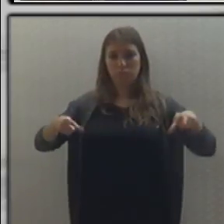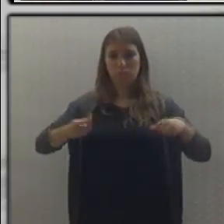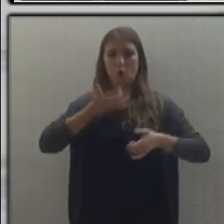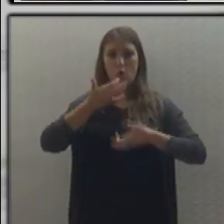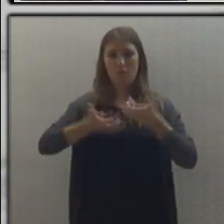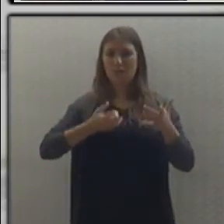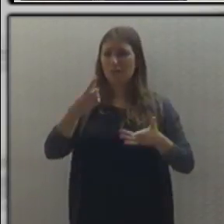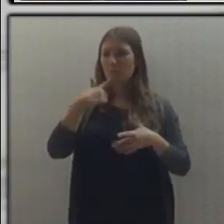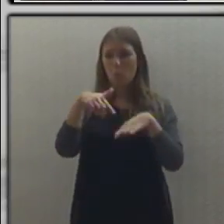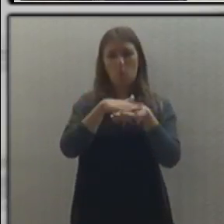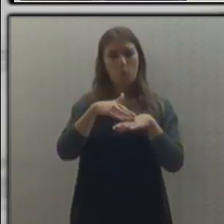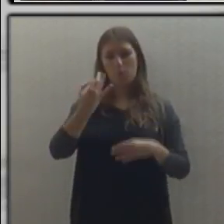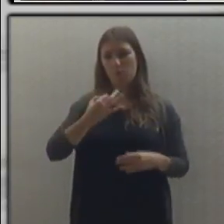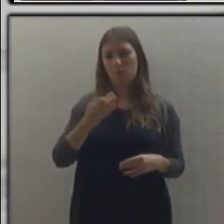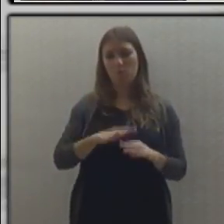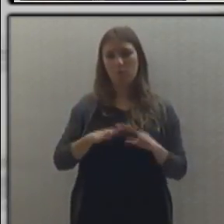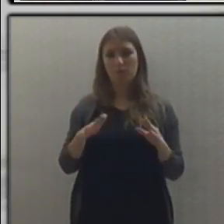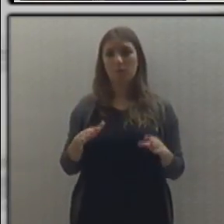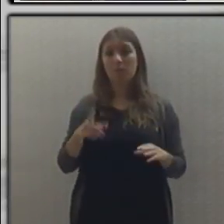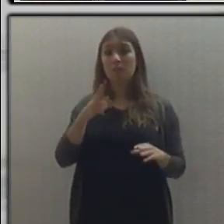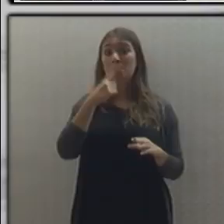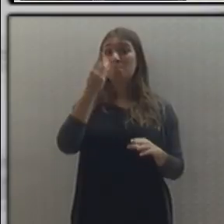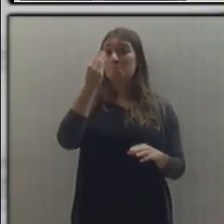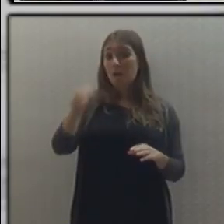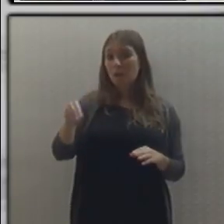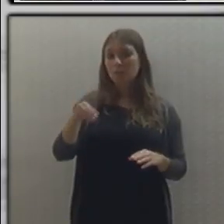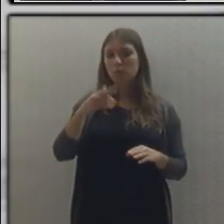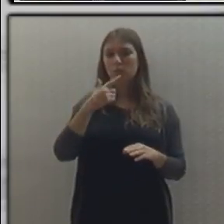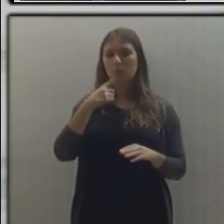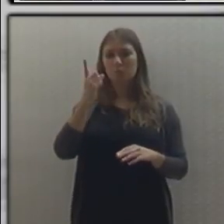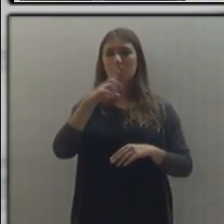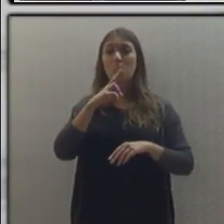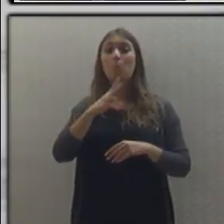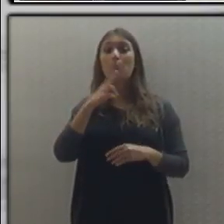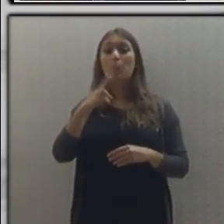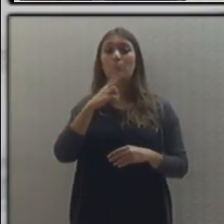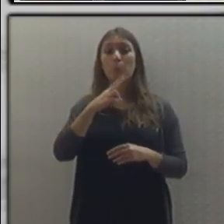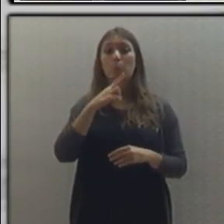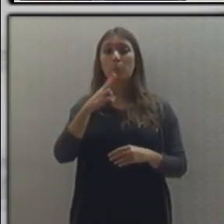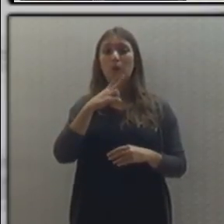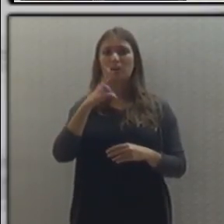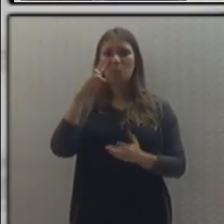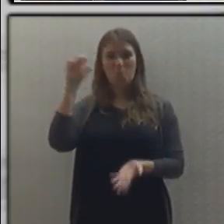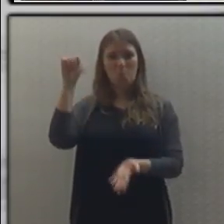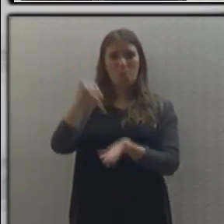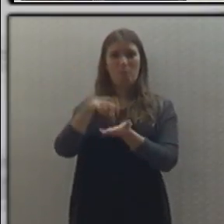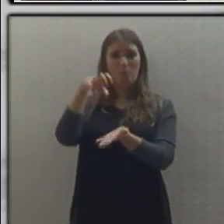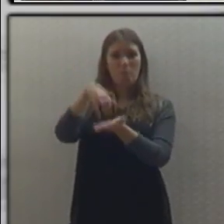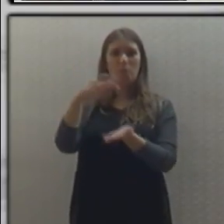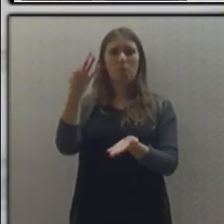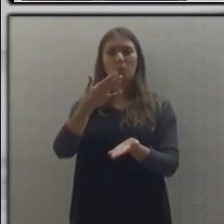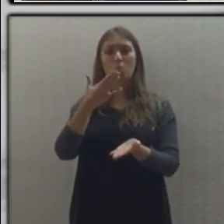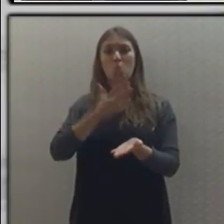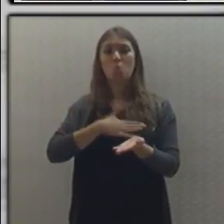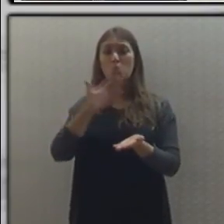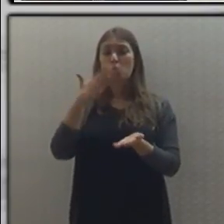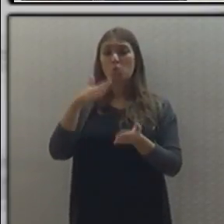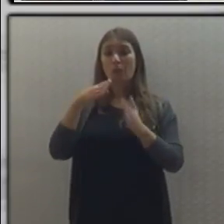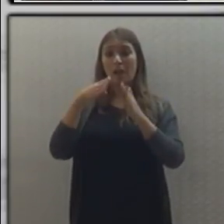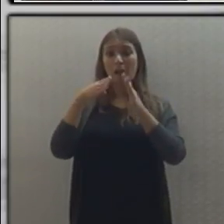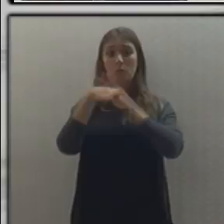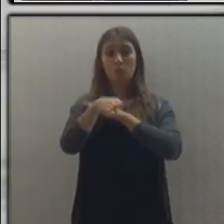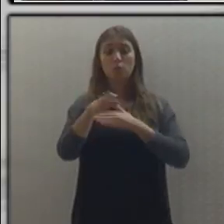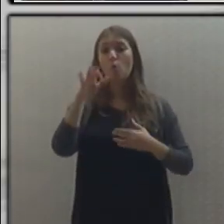lo que plantean es esta pieza extra a modo de comodín, que es esa verde que veis en medio, que puede funcionar como acceso, pero